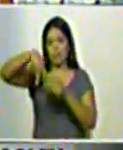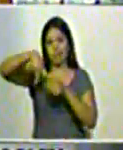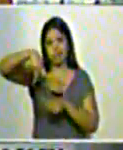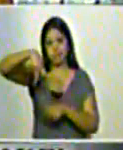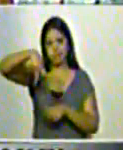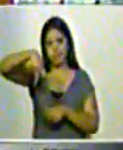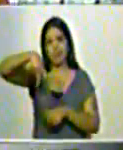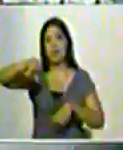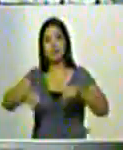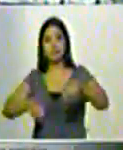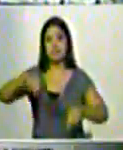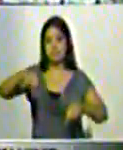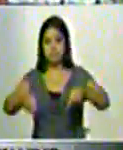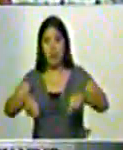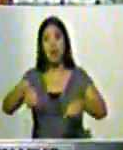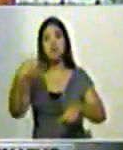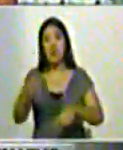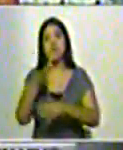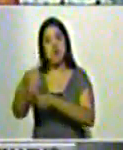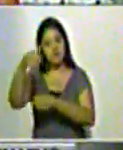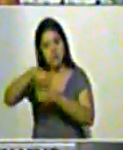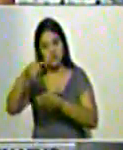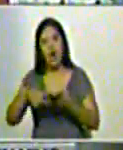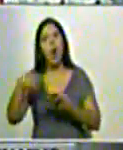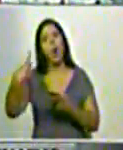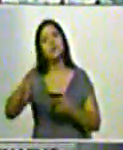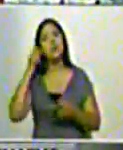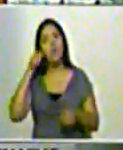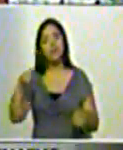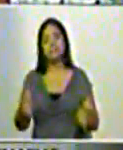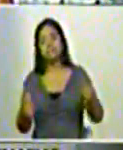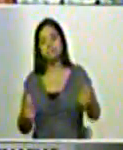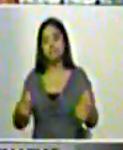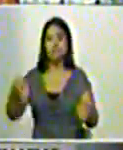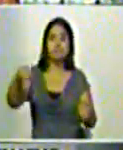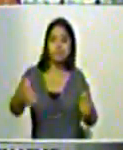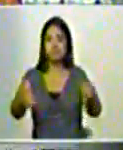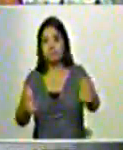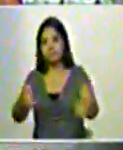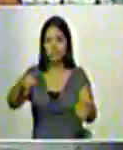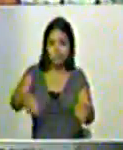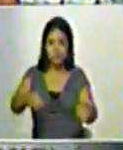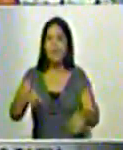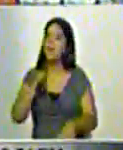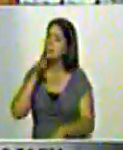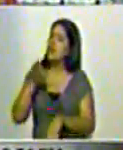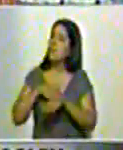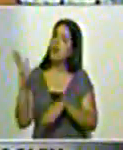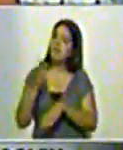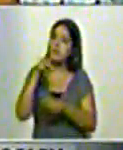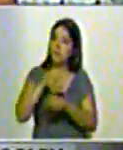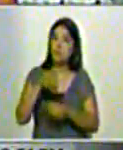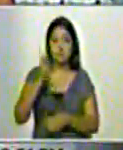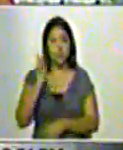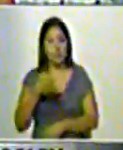dos bastones, a votar. Una señora en su andadera, y la señora le preguntaron, ¿y usted por qué vino a votar? Yo tengo que